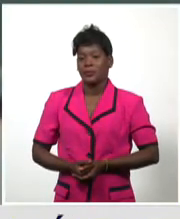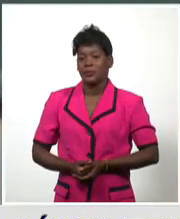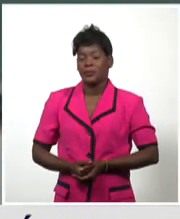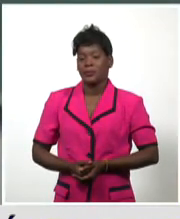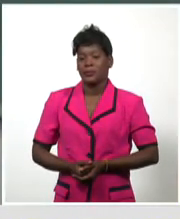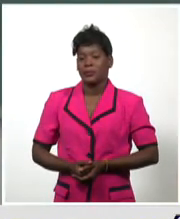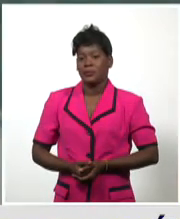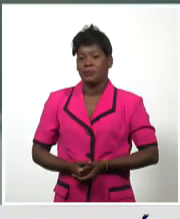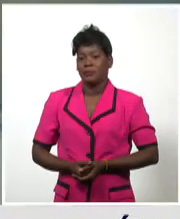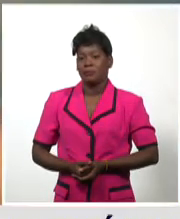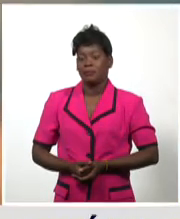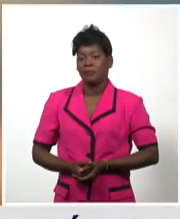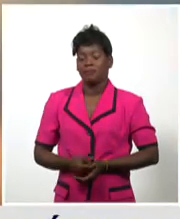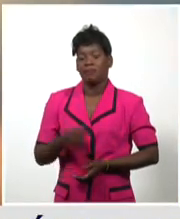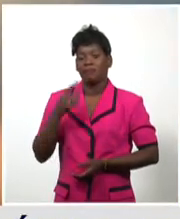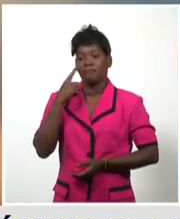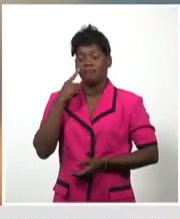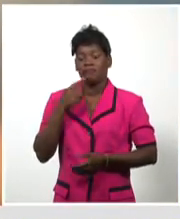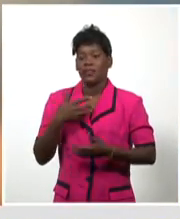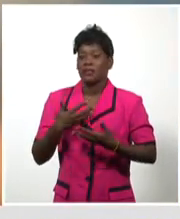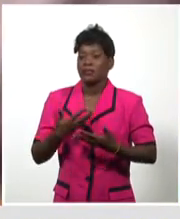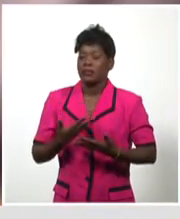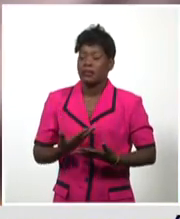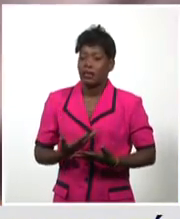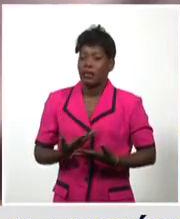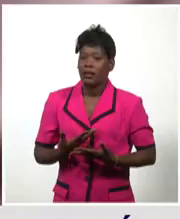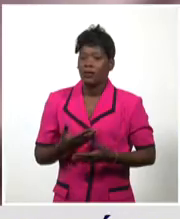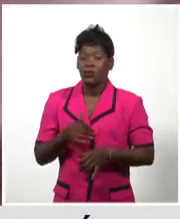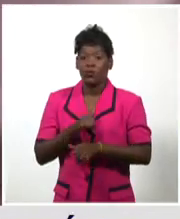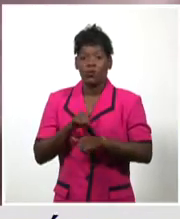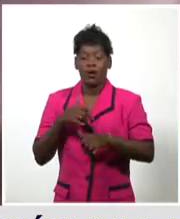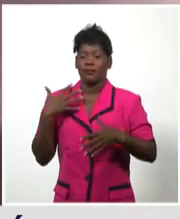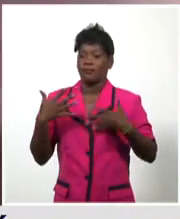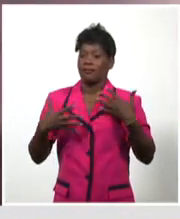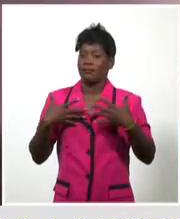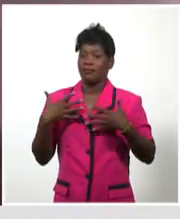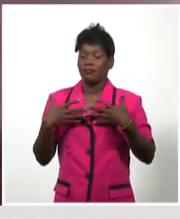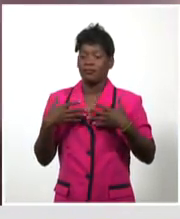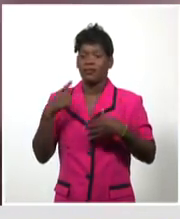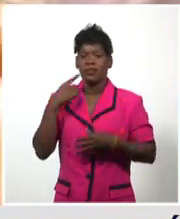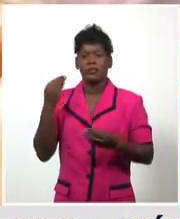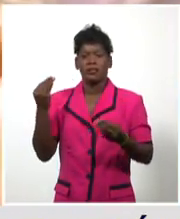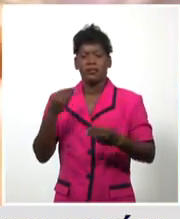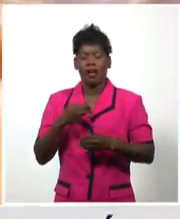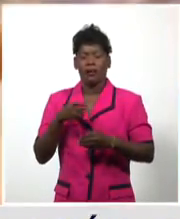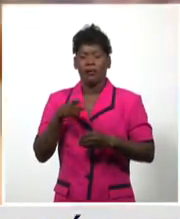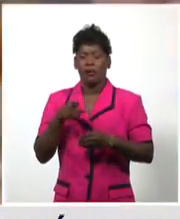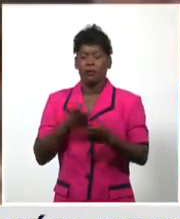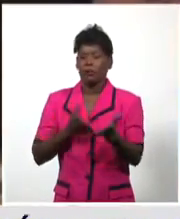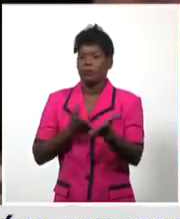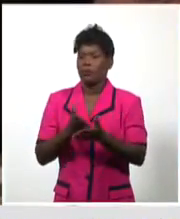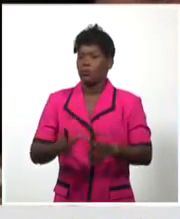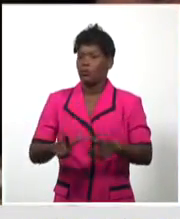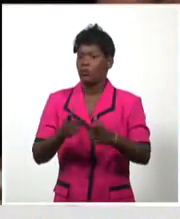El cansancio se asoma a sus ojos con la misma claridad que la alegría. Saben que han hecho su parte y los aplausos escriben también su